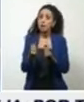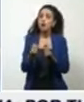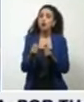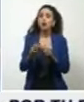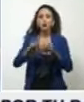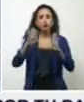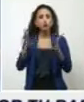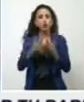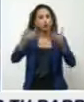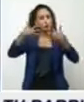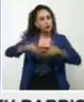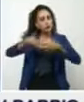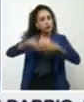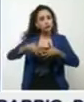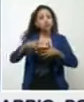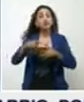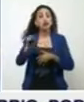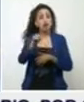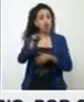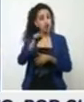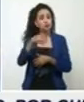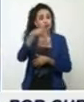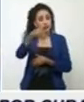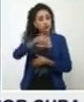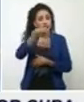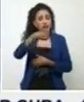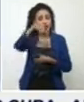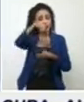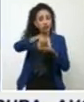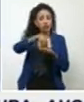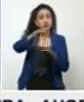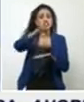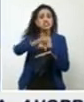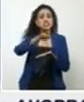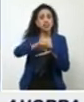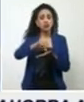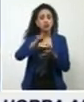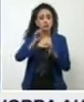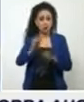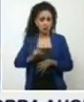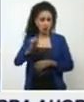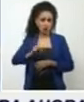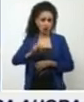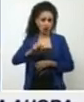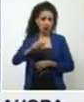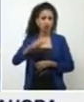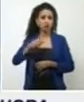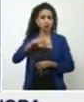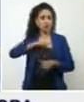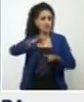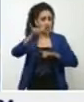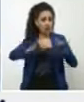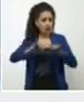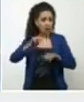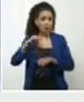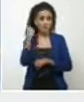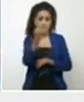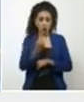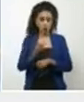Y nos aclaraba que en los centros de viajeros, que había sido una pregunta de ayer, pues hay